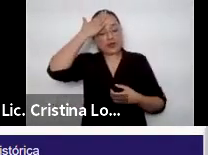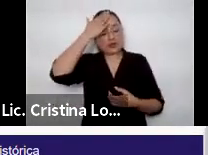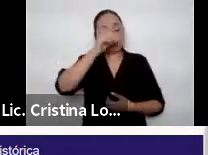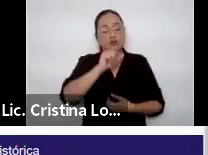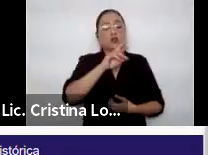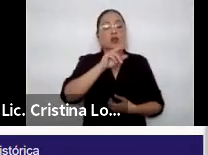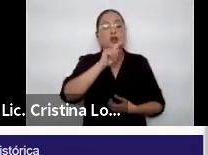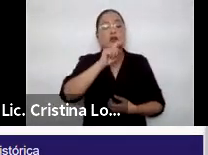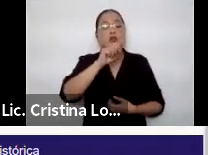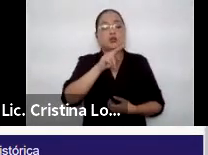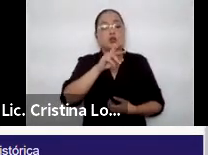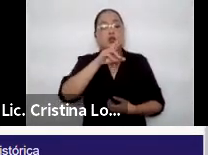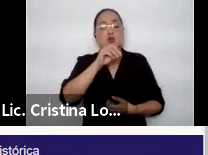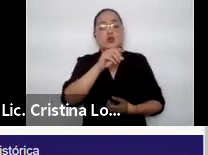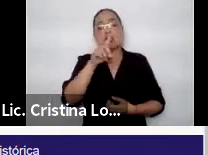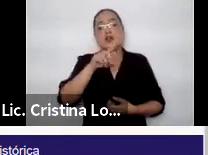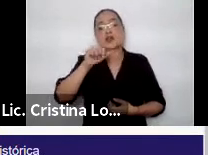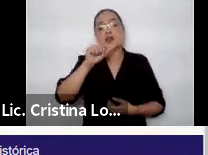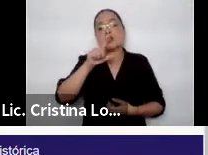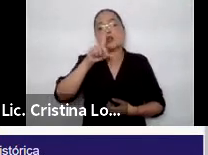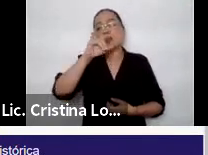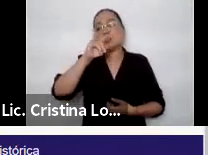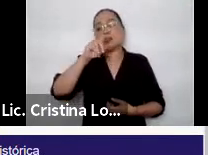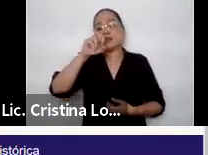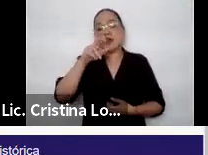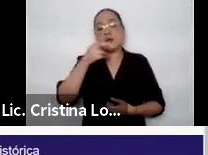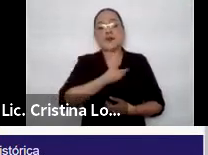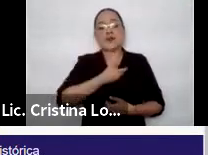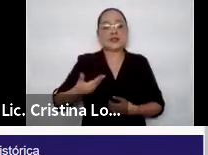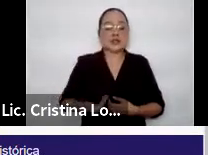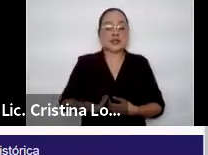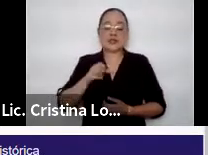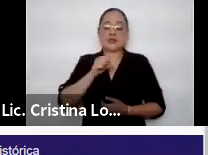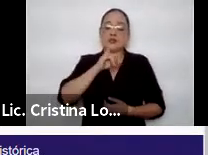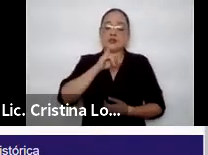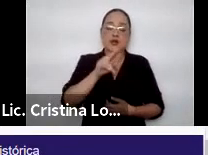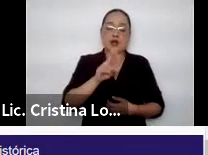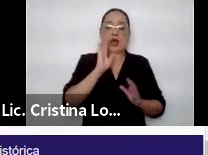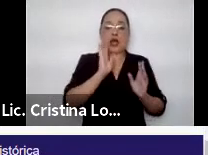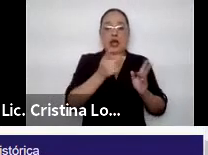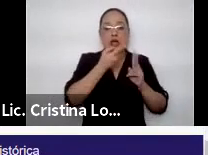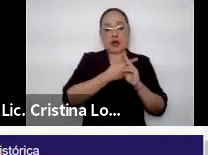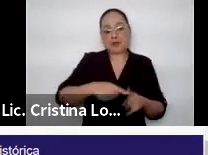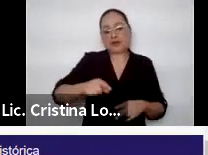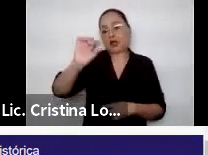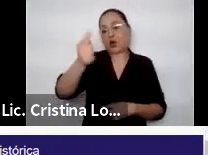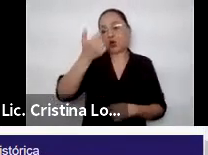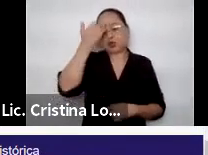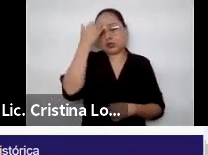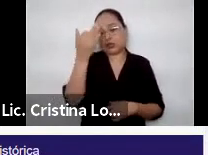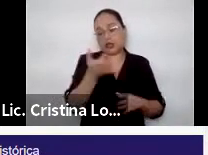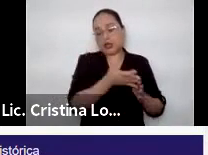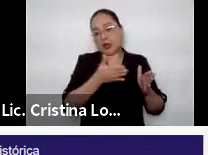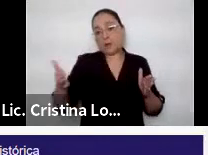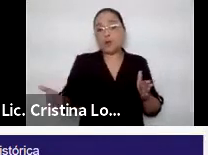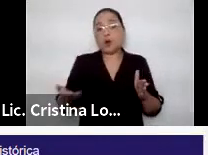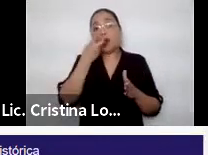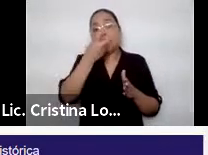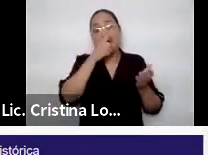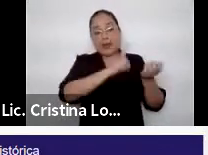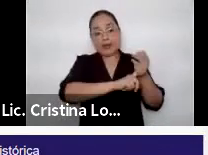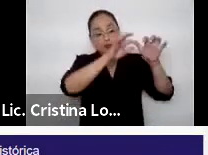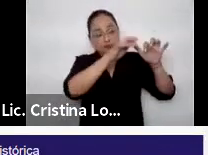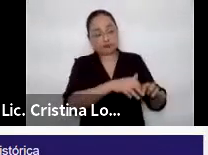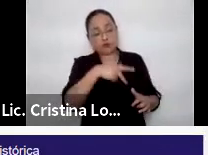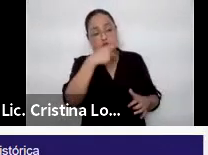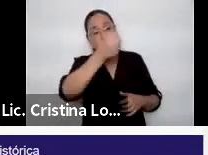Saldívar, presidente de la Suprema Corte, con motivo del inicio de precisamente esta 11ª época